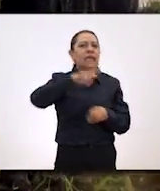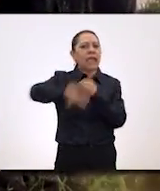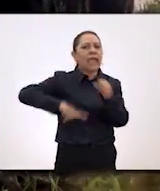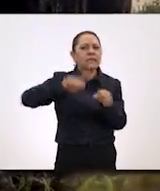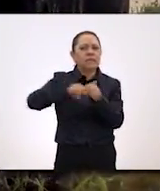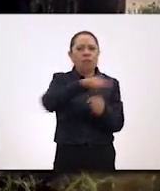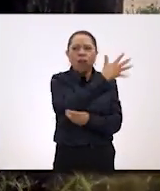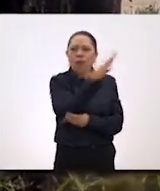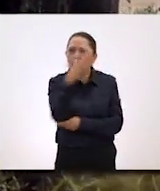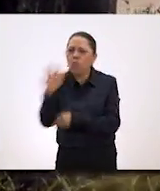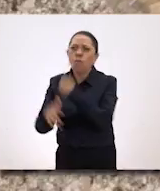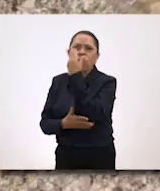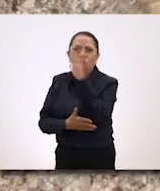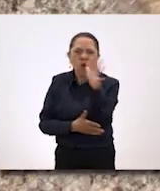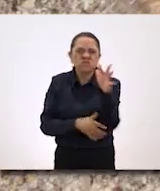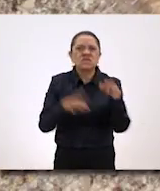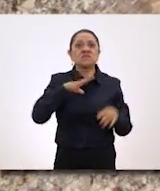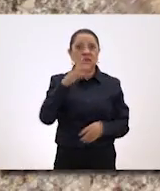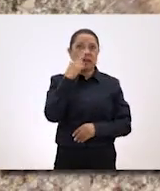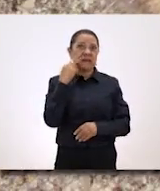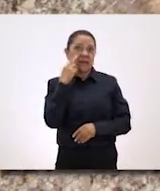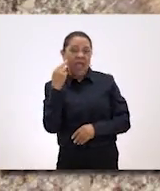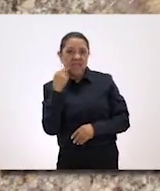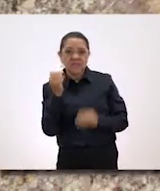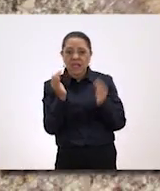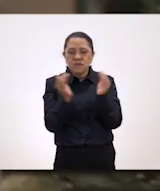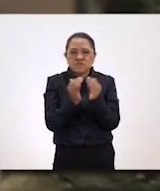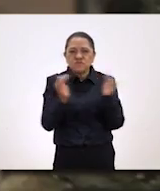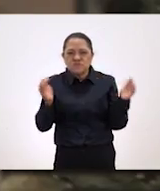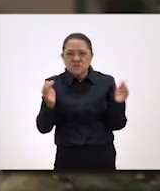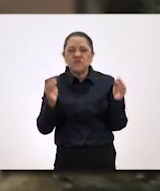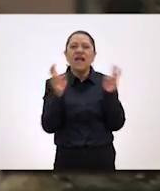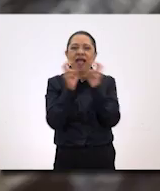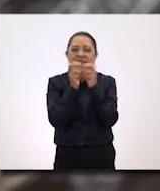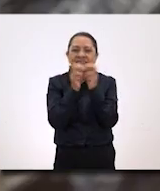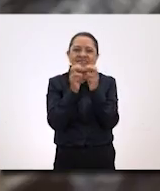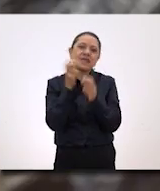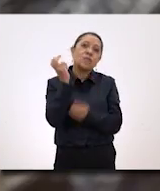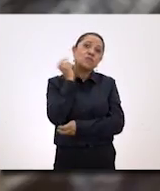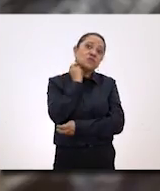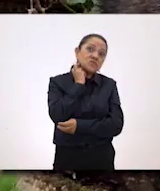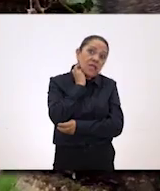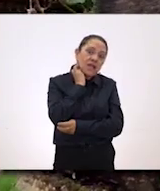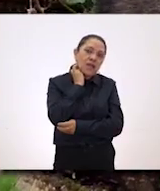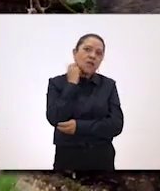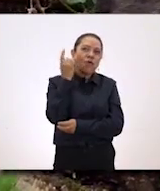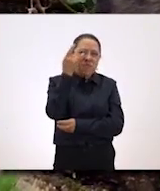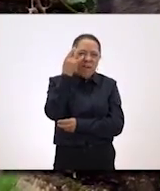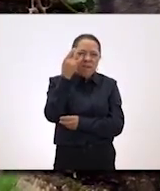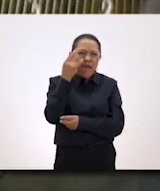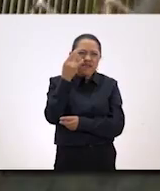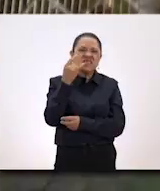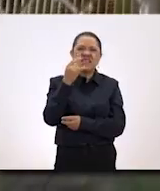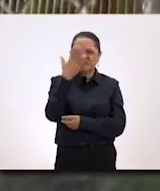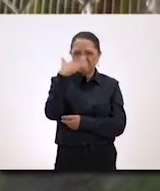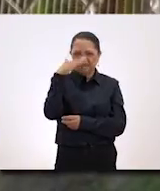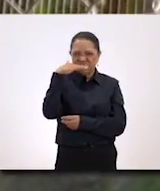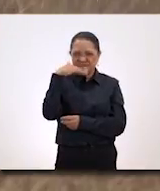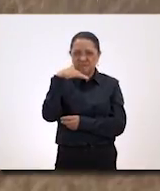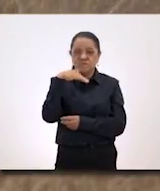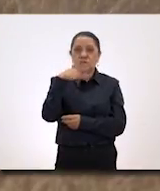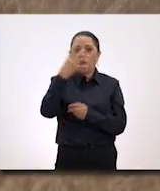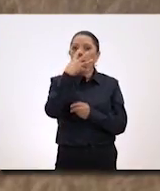y encinos están la rata y ratón de campo, ardilla, murciélago, mapache,